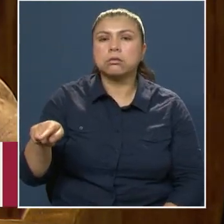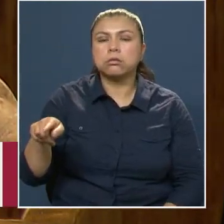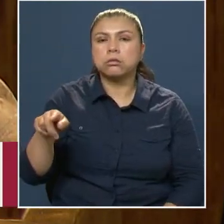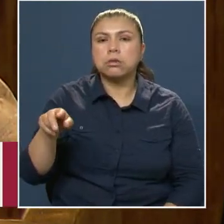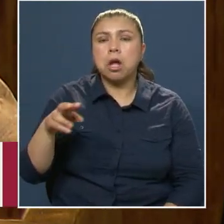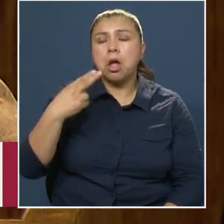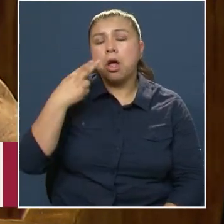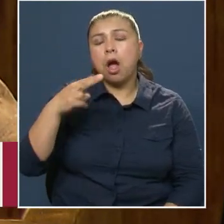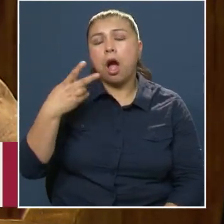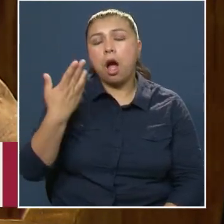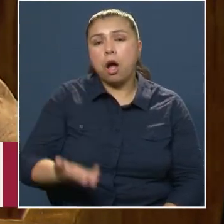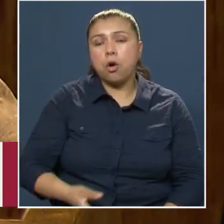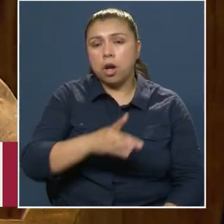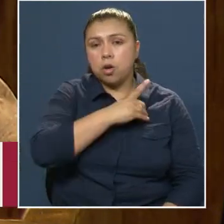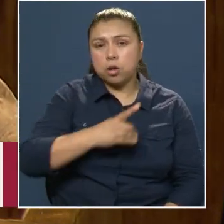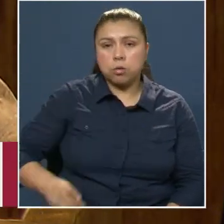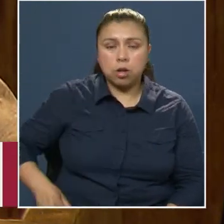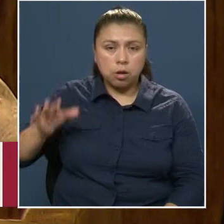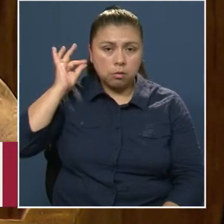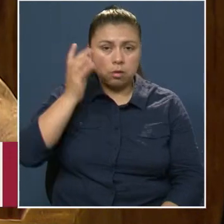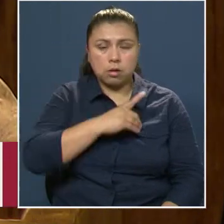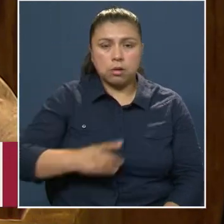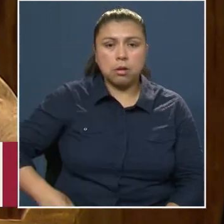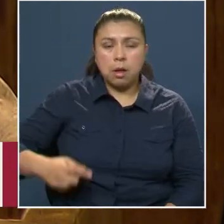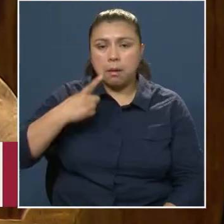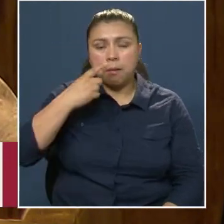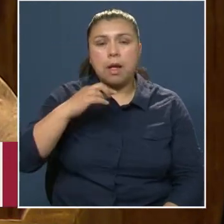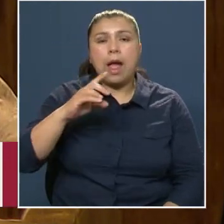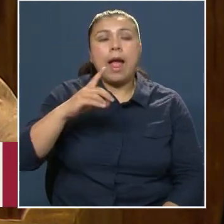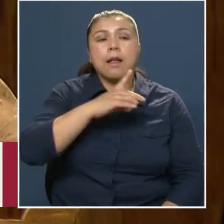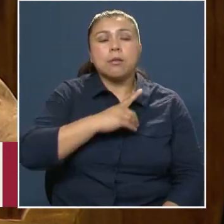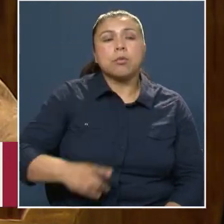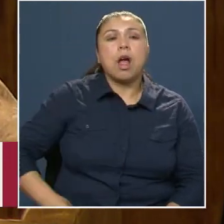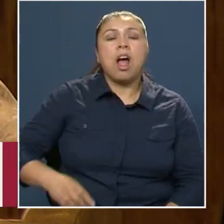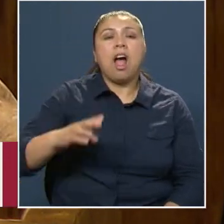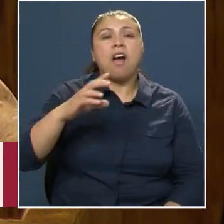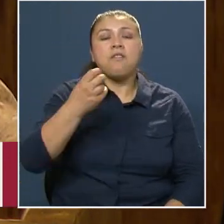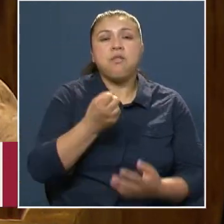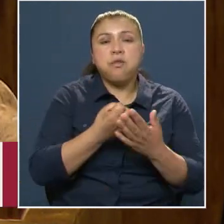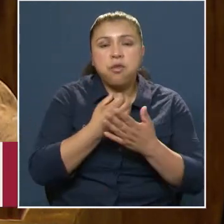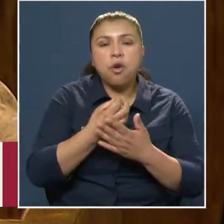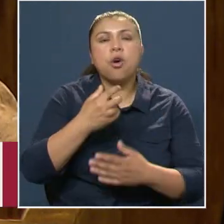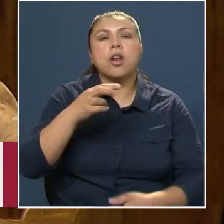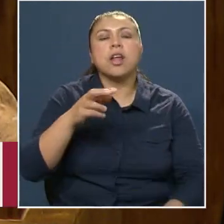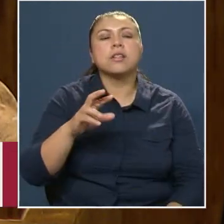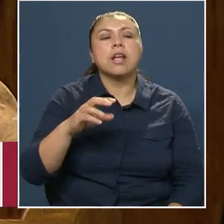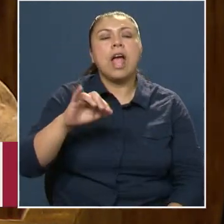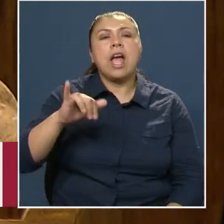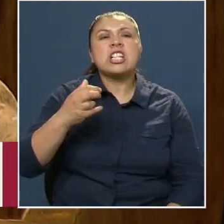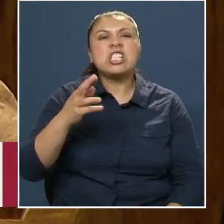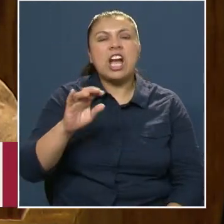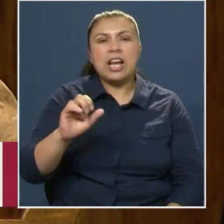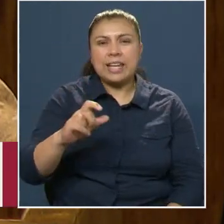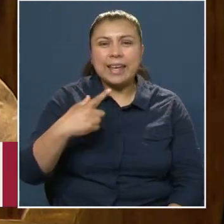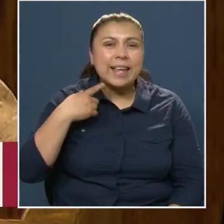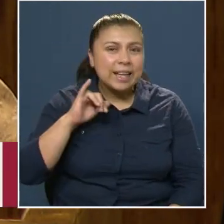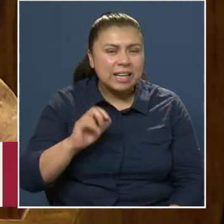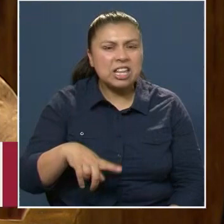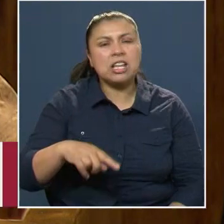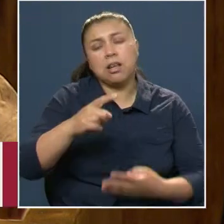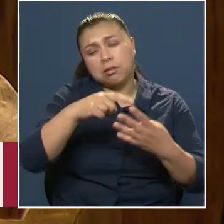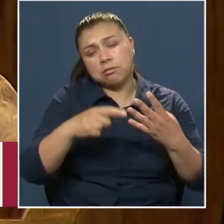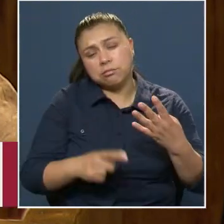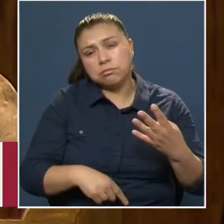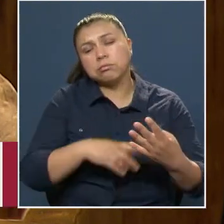Revive con sus diputados y diputadas, Camila Flores, Mario Desbordes, Jacqueline Van Rysselberghe, aquí